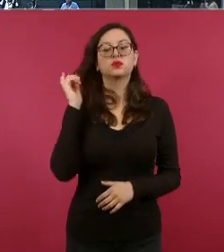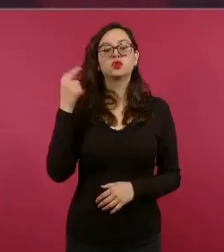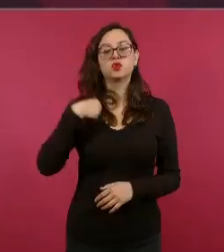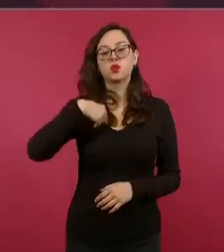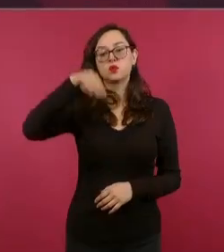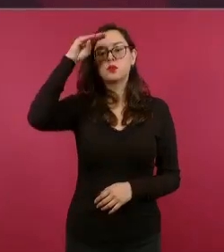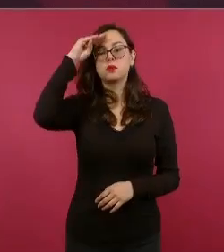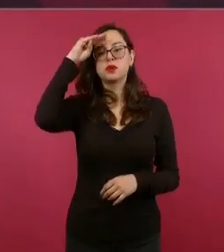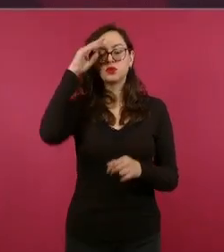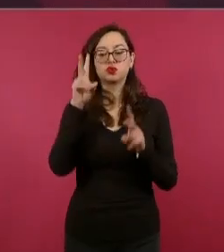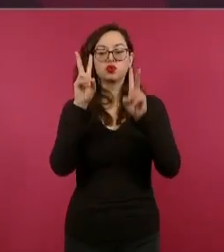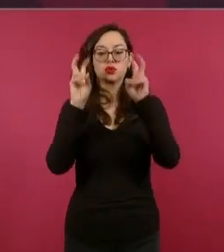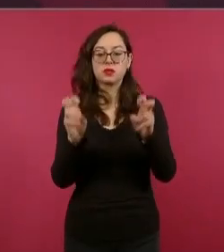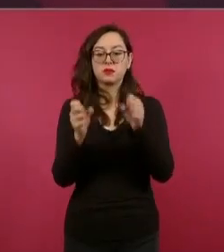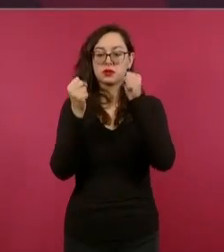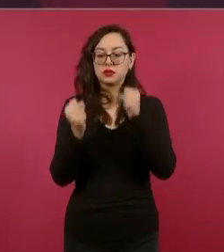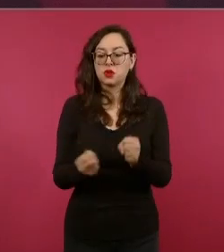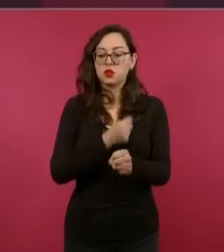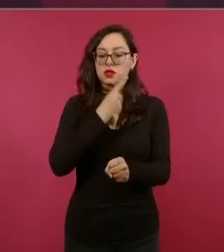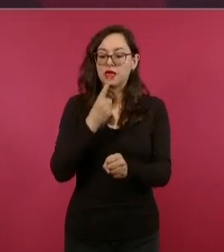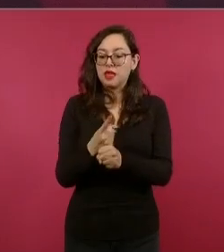estrategia, se va a avanzar más.